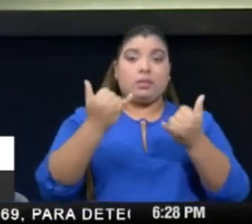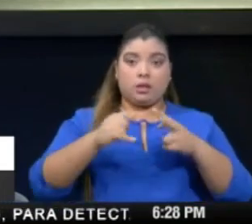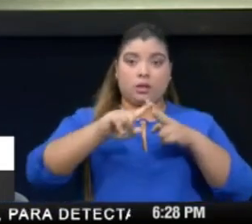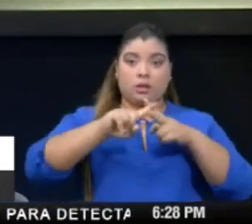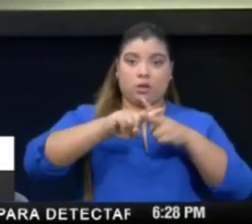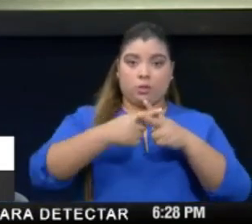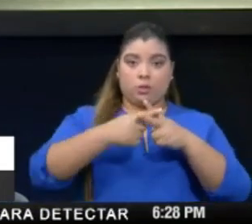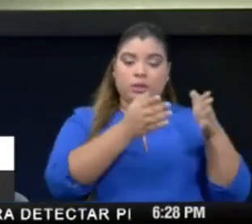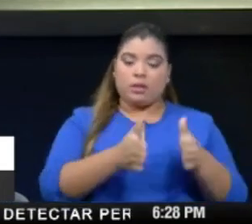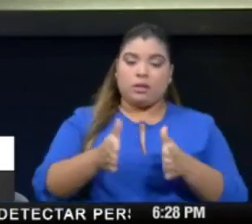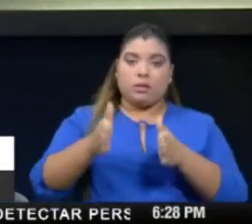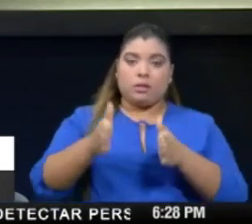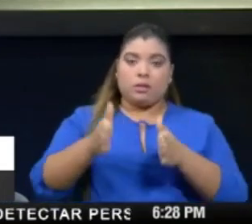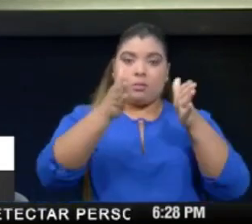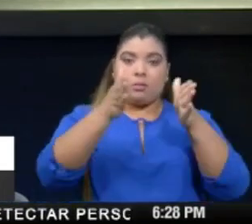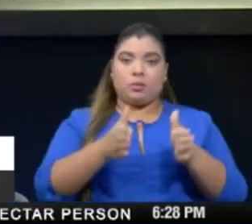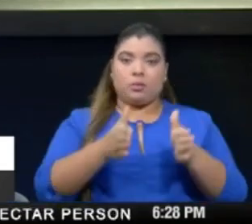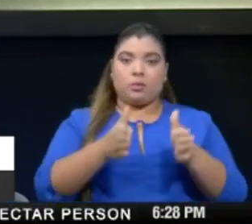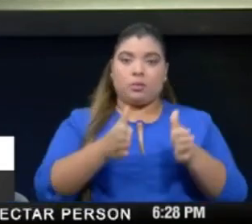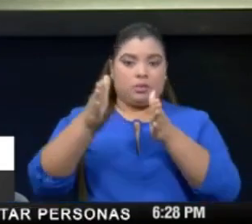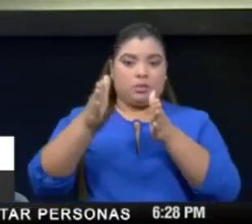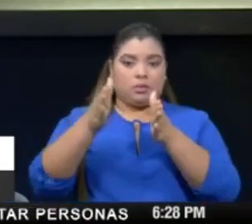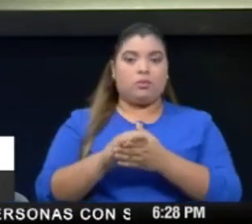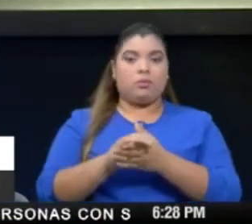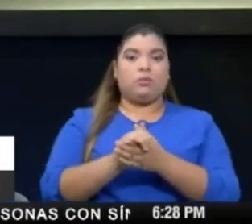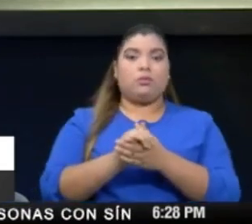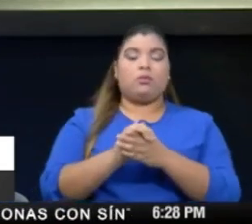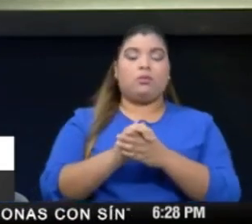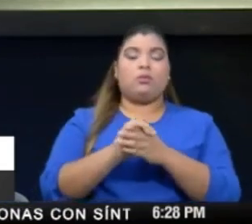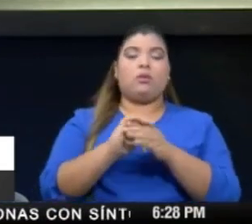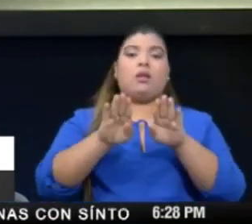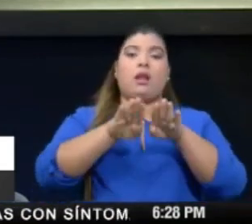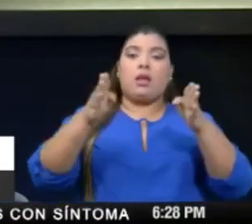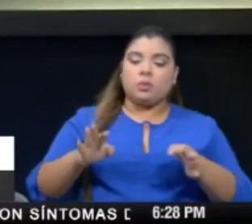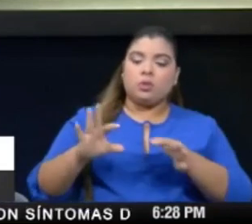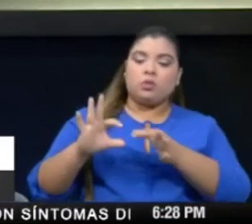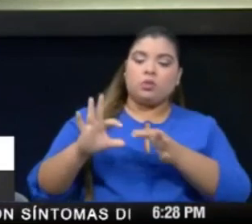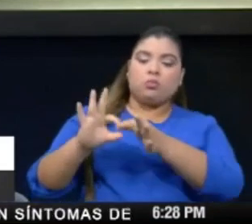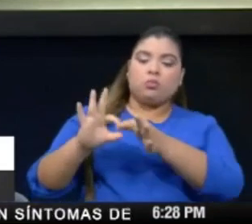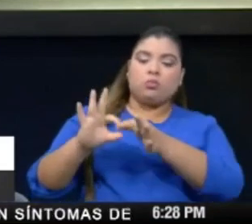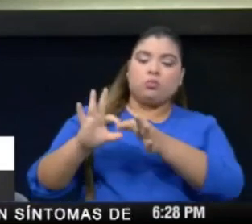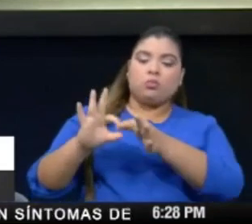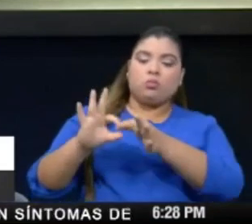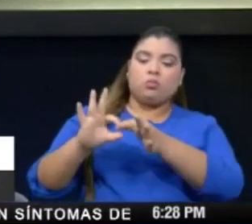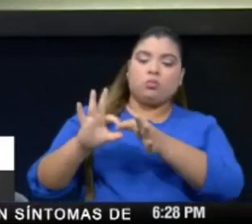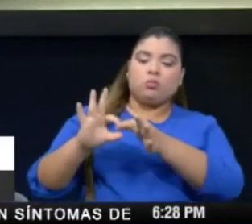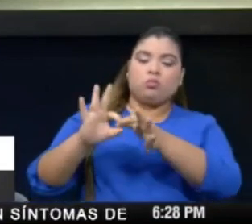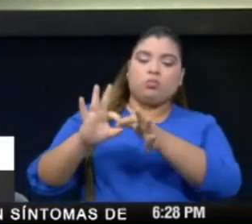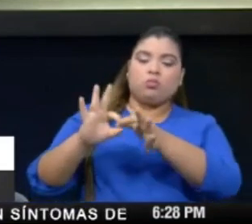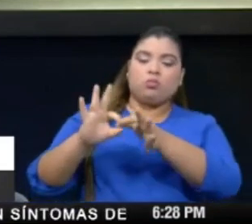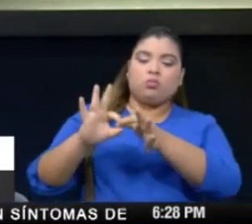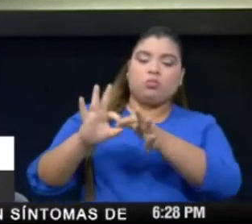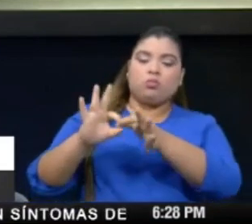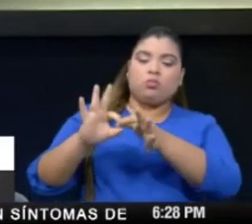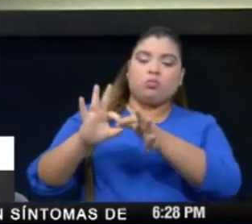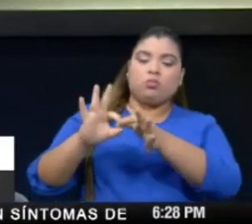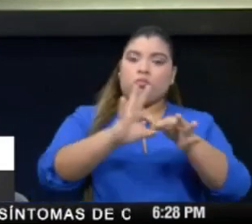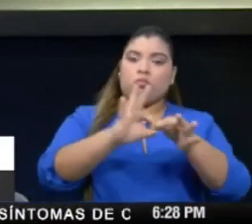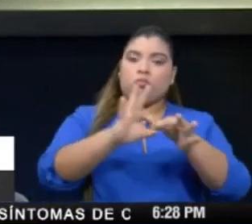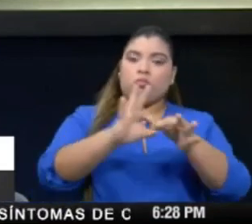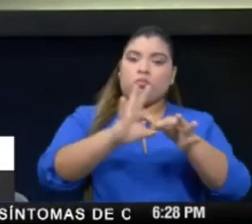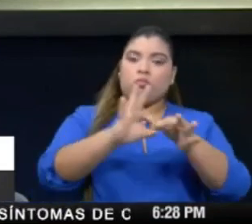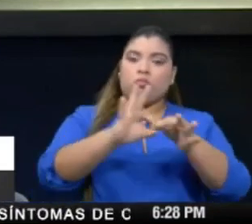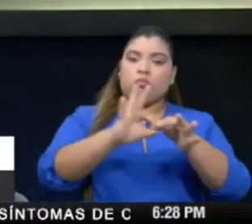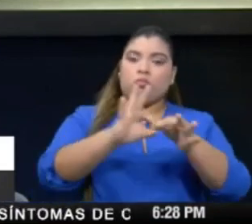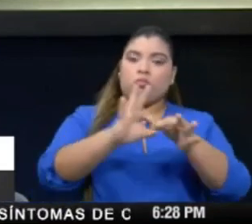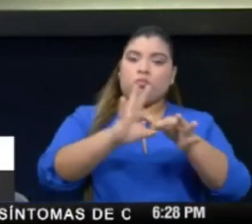adquisición de nuevos medicamentos a través de la Mesa Conjunta Interinstitucional de Compras MinSA-Caja, para